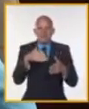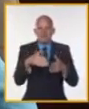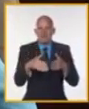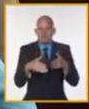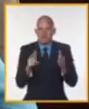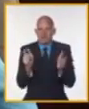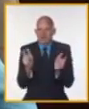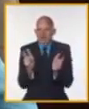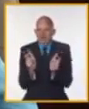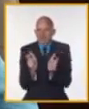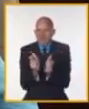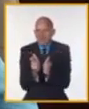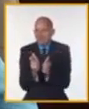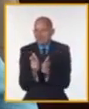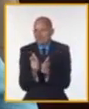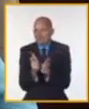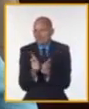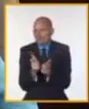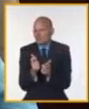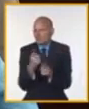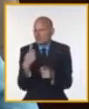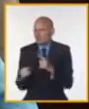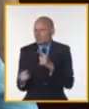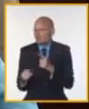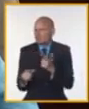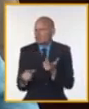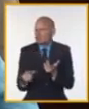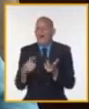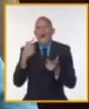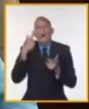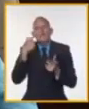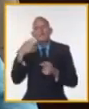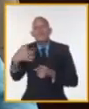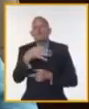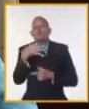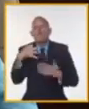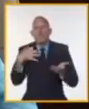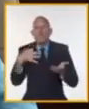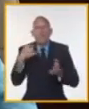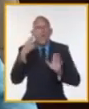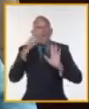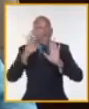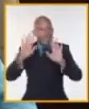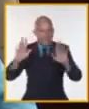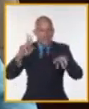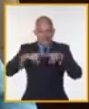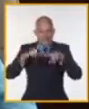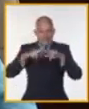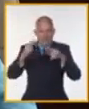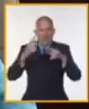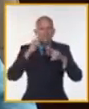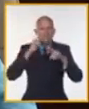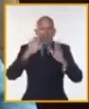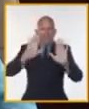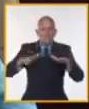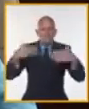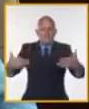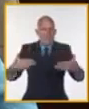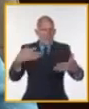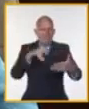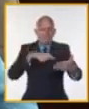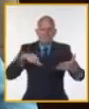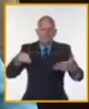cuando uno la distribuye por municipios, uno se da cuenta que la situación municipal no es la misma en cada